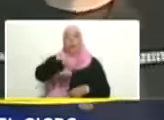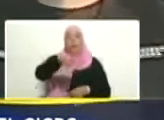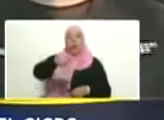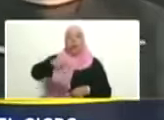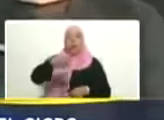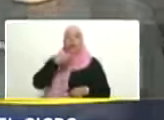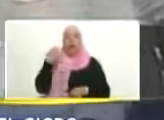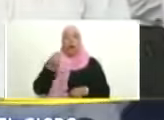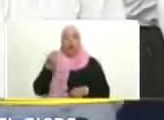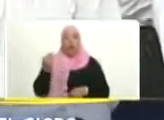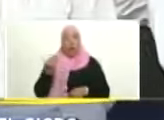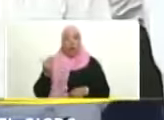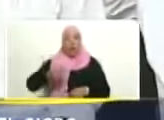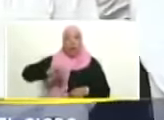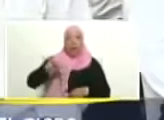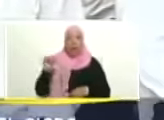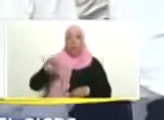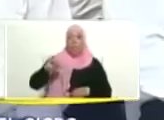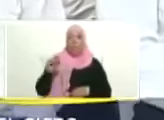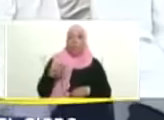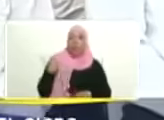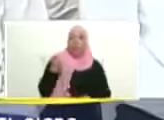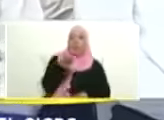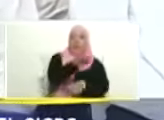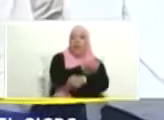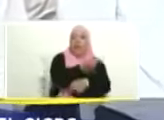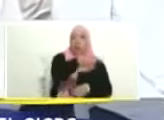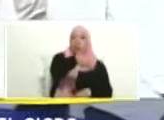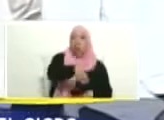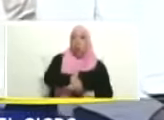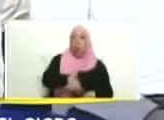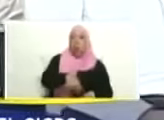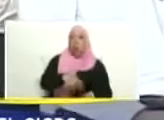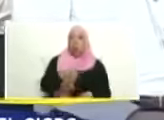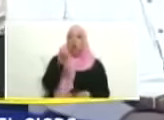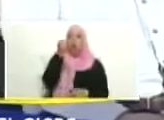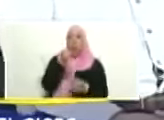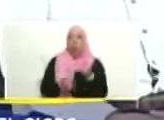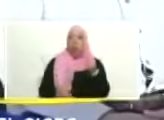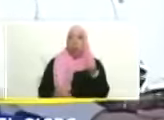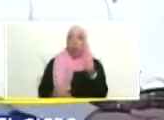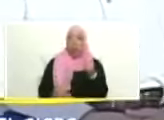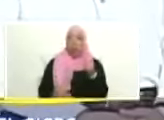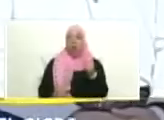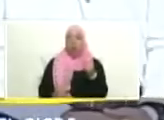Venezuela, en este lugar fue la última batalla,